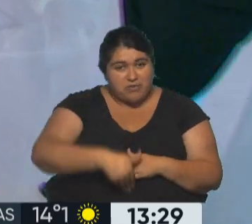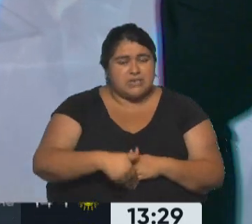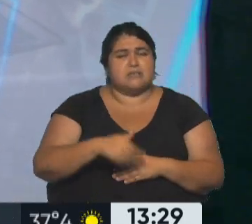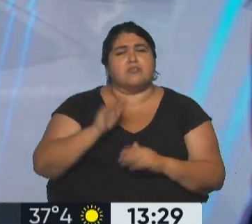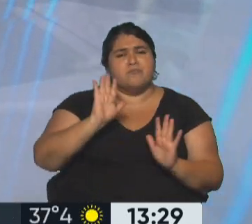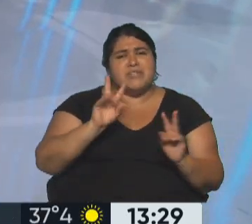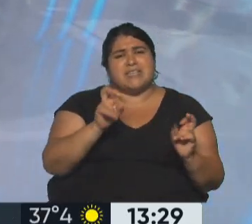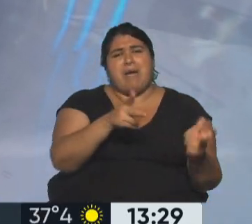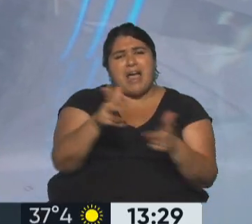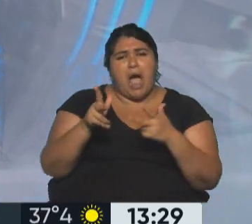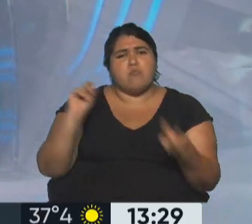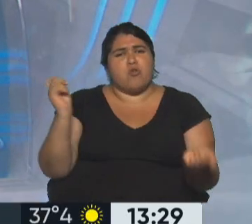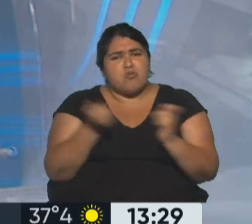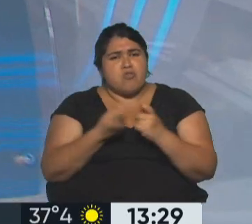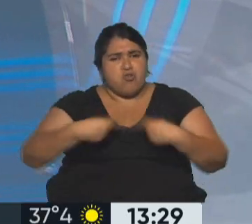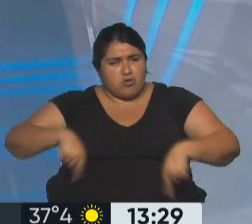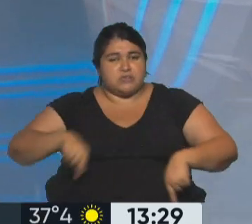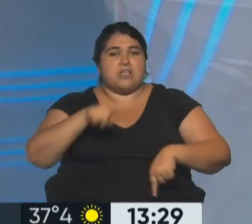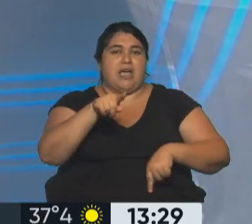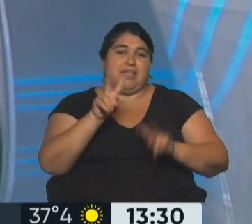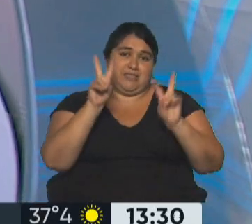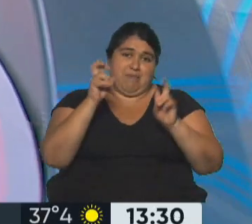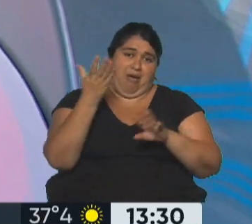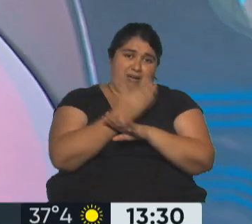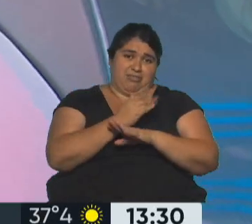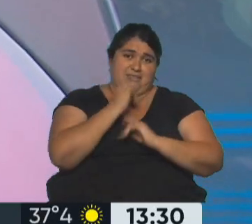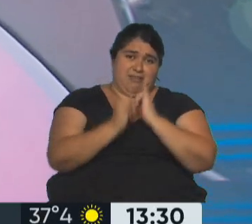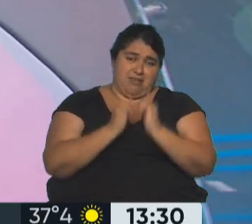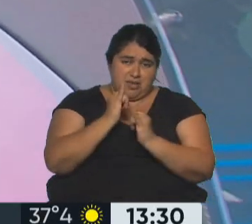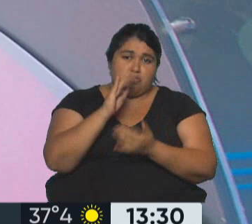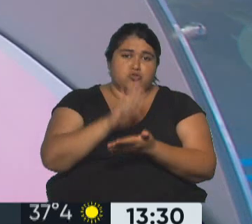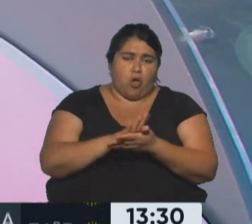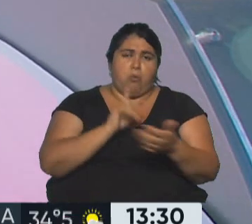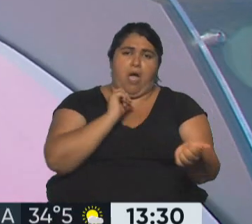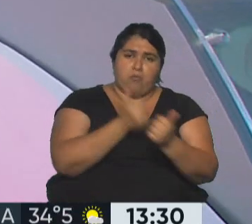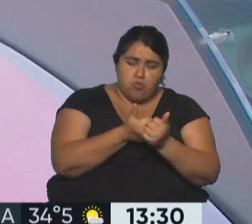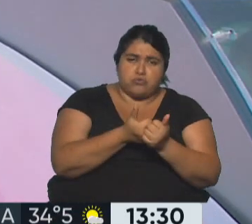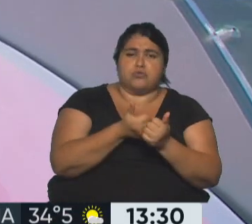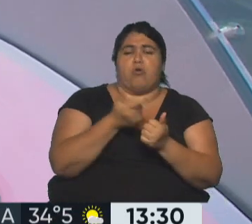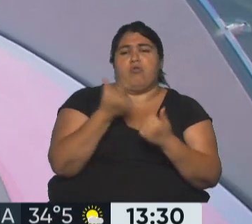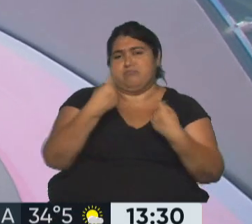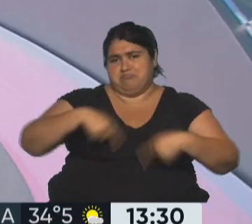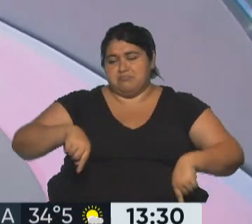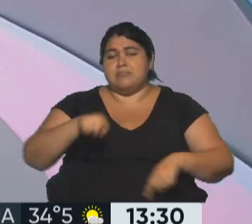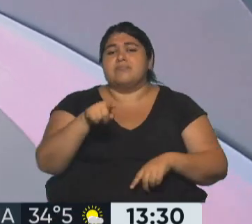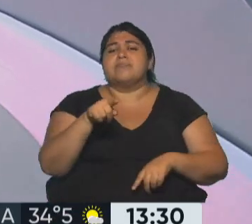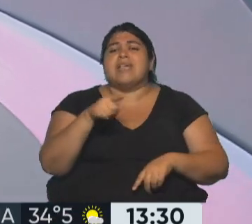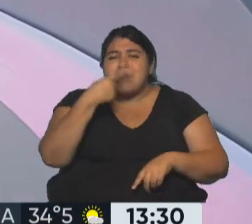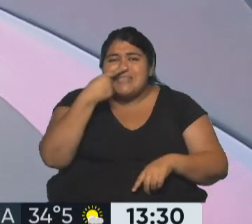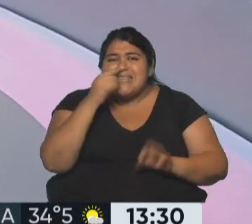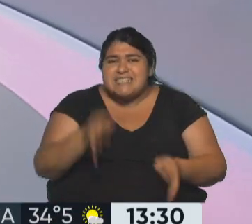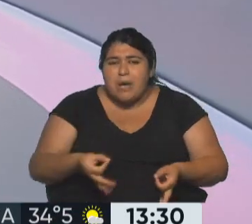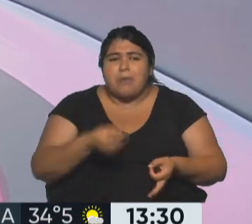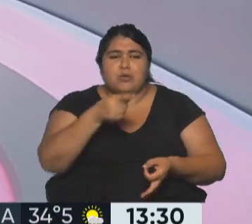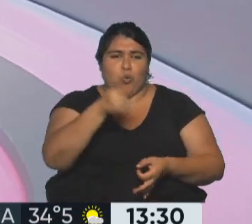Hablando de cambios, y lo mencionabas, uno de los temas, por supuesto, tiene que ver con la pedofilia. Me interesa saber cuál es